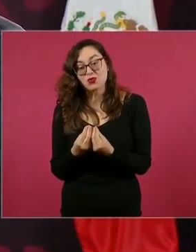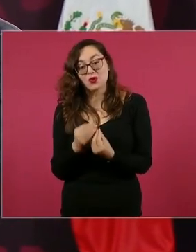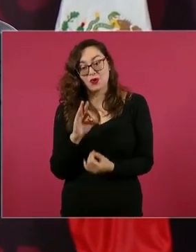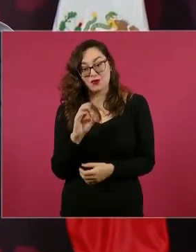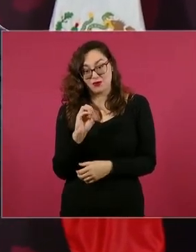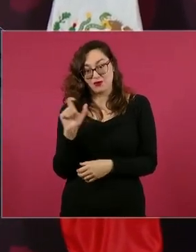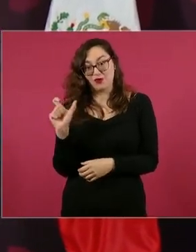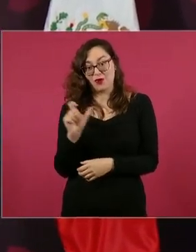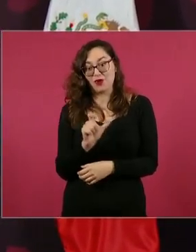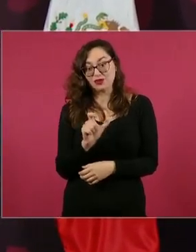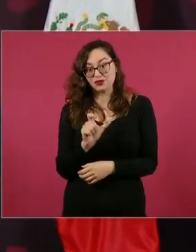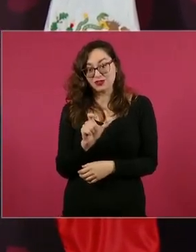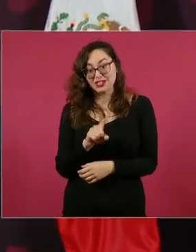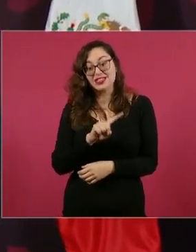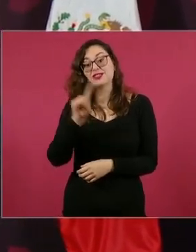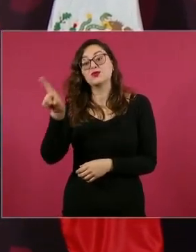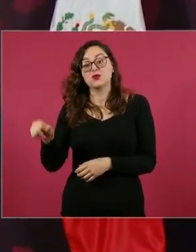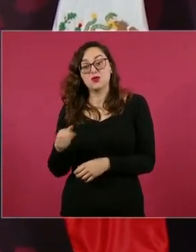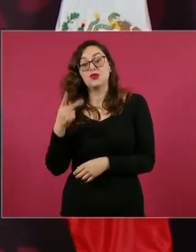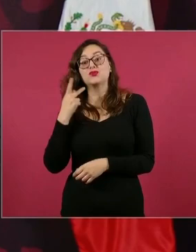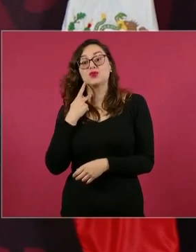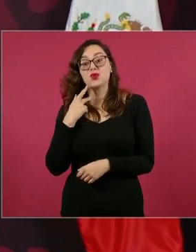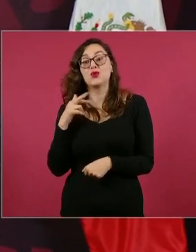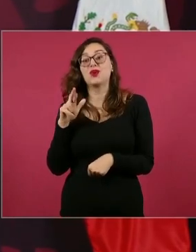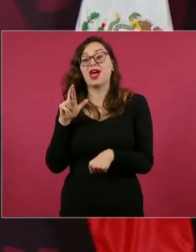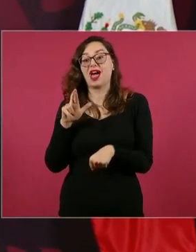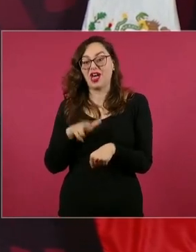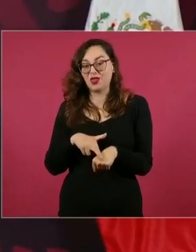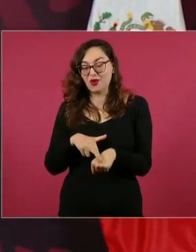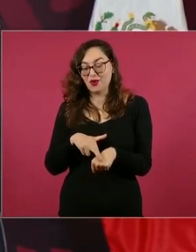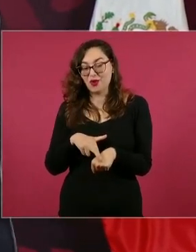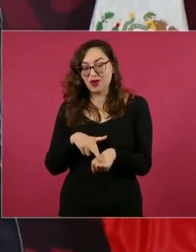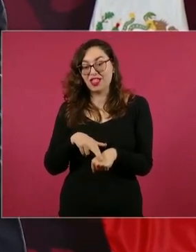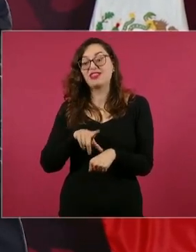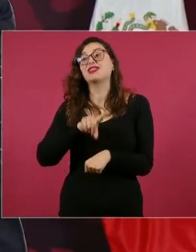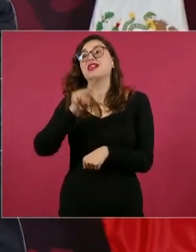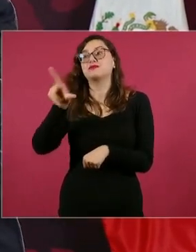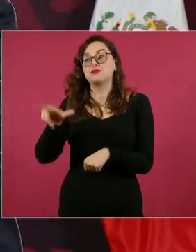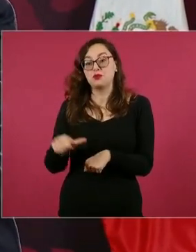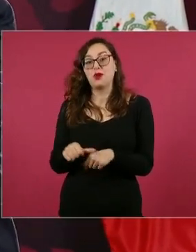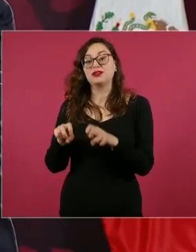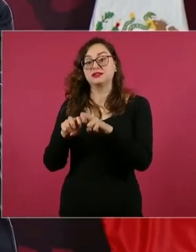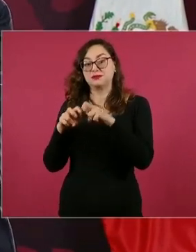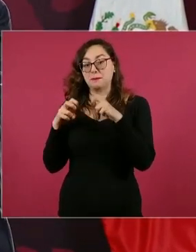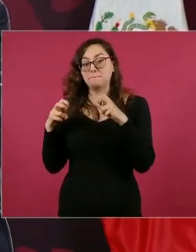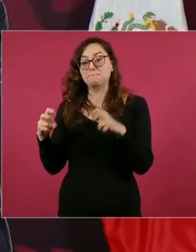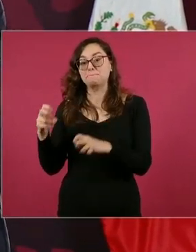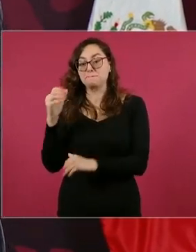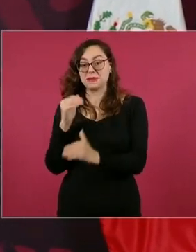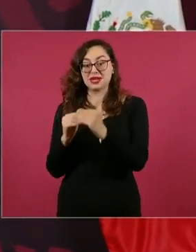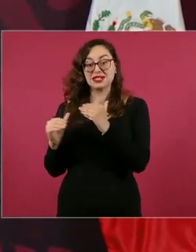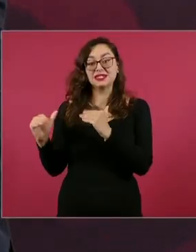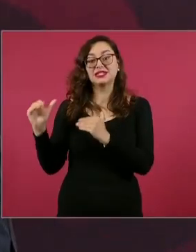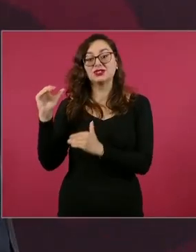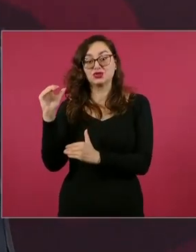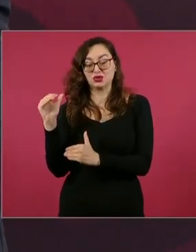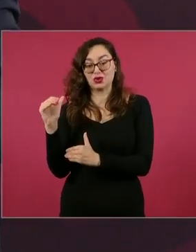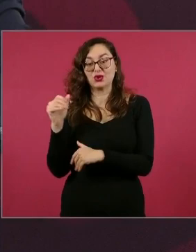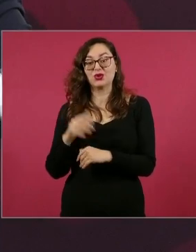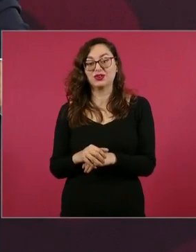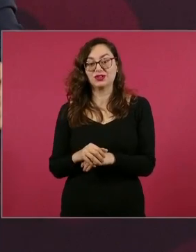procurador y luego terminó de ministro en la corte y